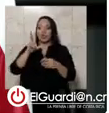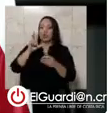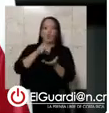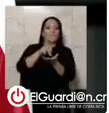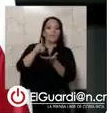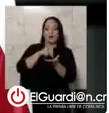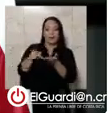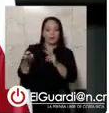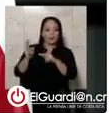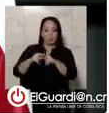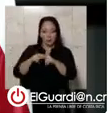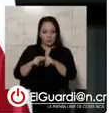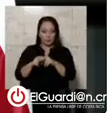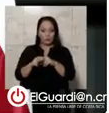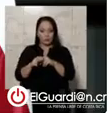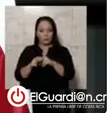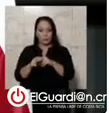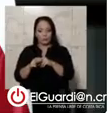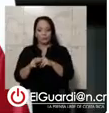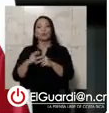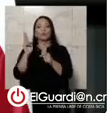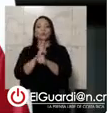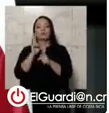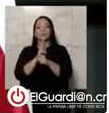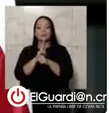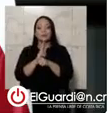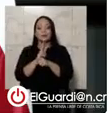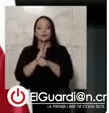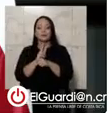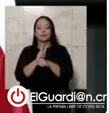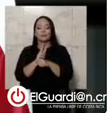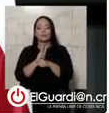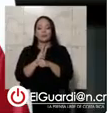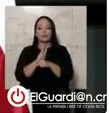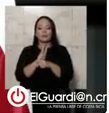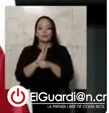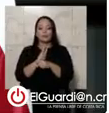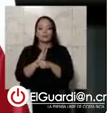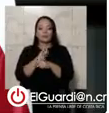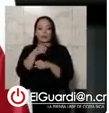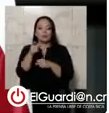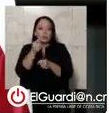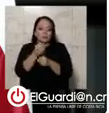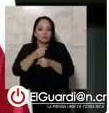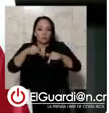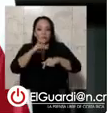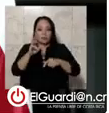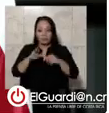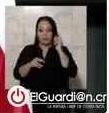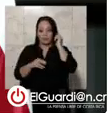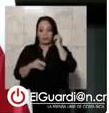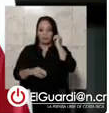o diluyeran impuestos utilizando operaciones en Costa Rica. Eso se